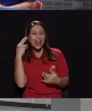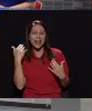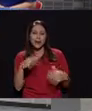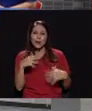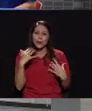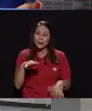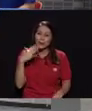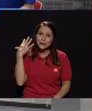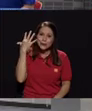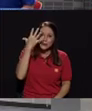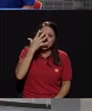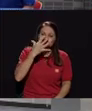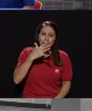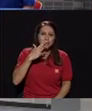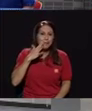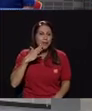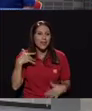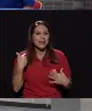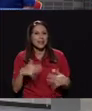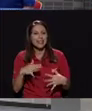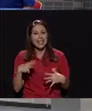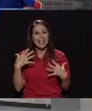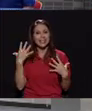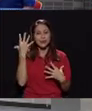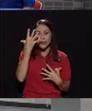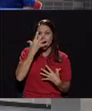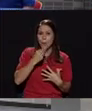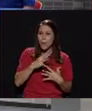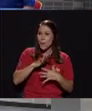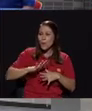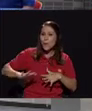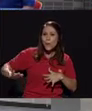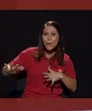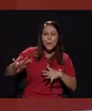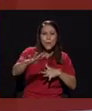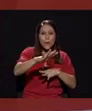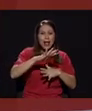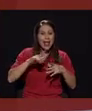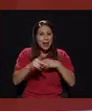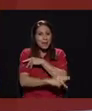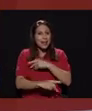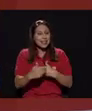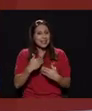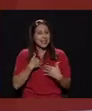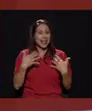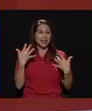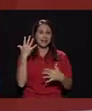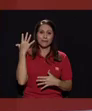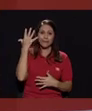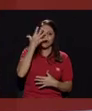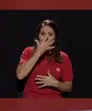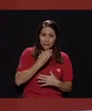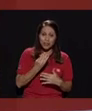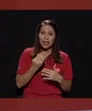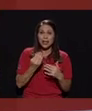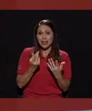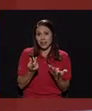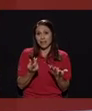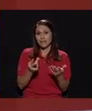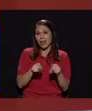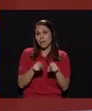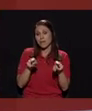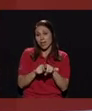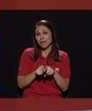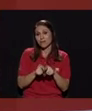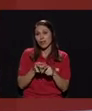todo eso es una riqueza además que tiene el país a partir de los ingresos que dan